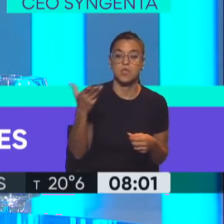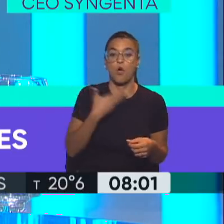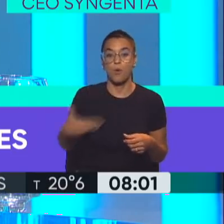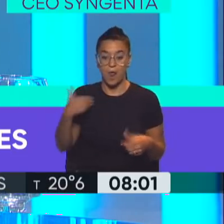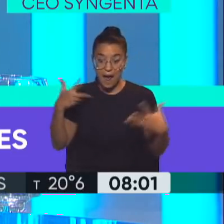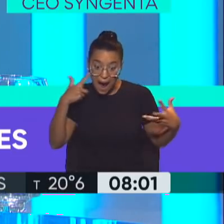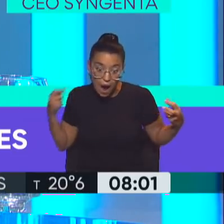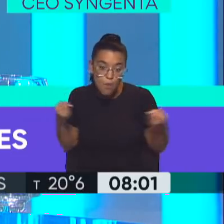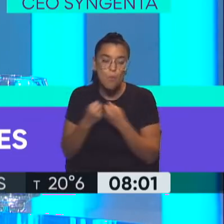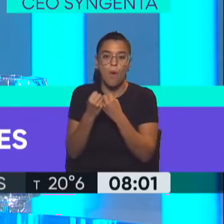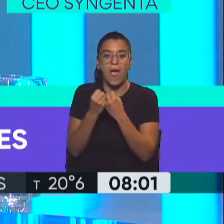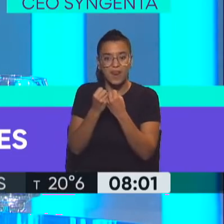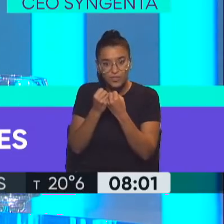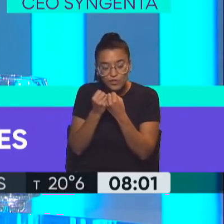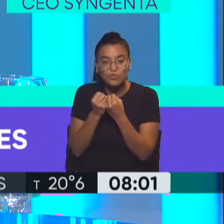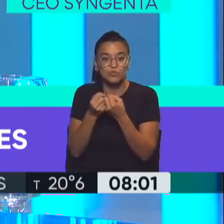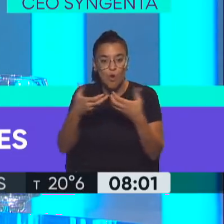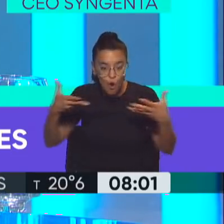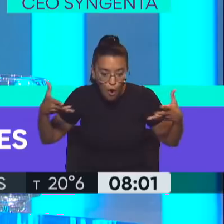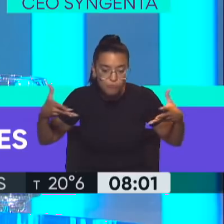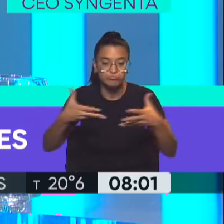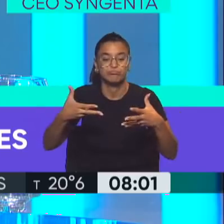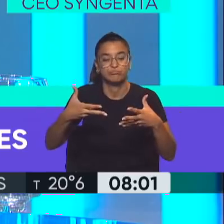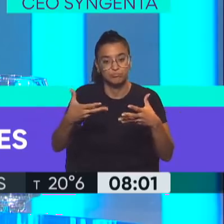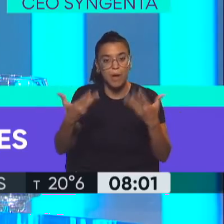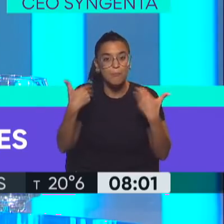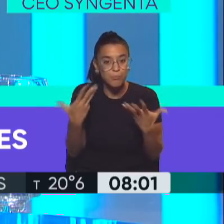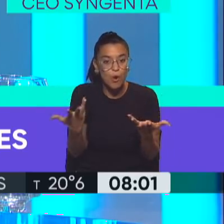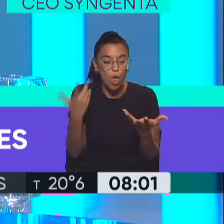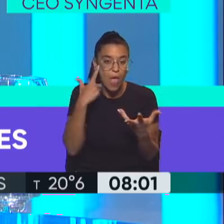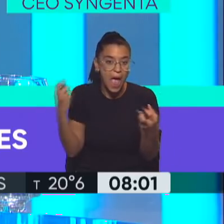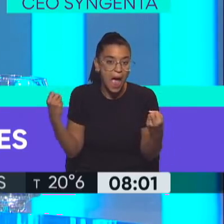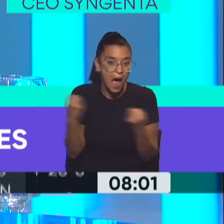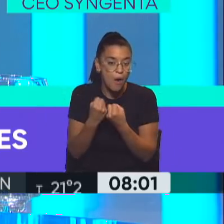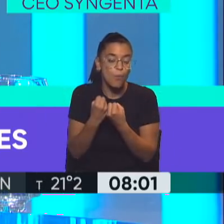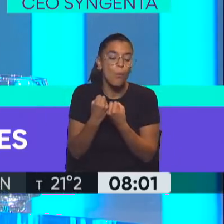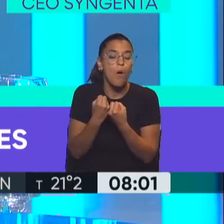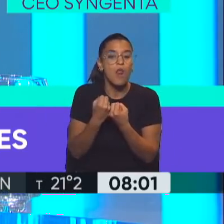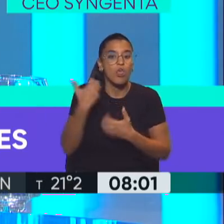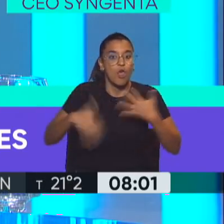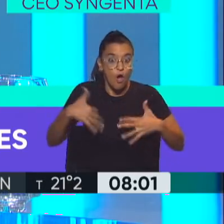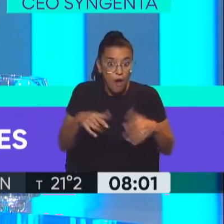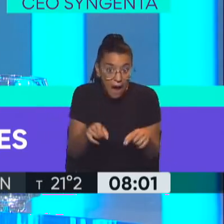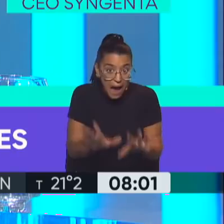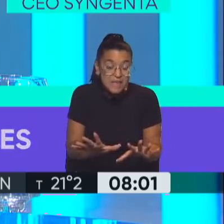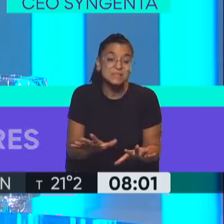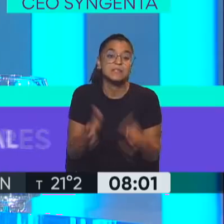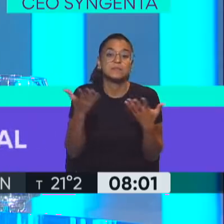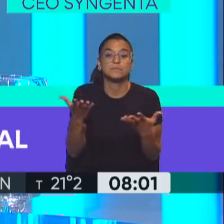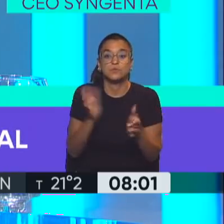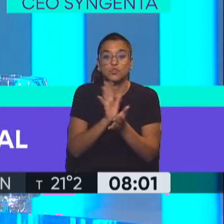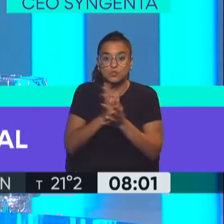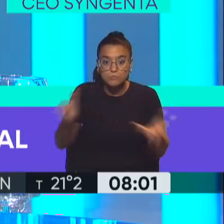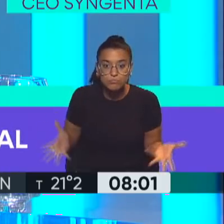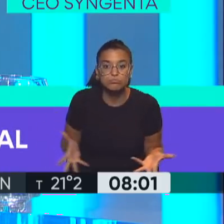argentino encuentran un punto intermedio para llegar a un acuerdo en forma acelerada el la inercia